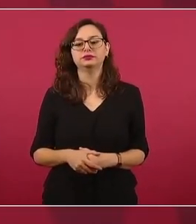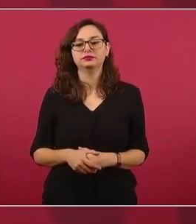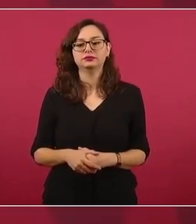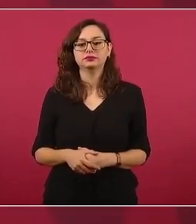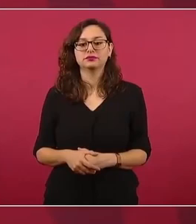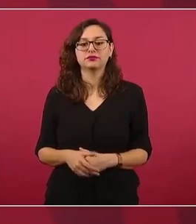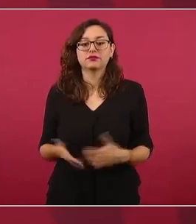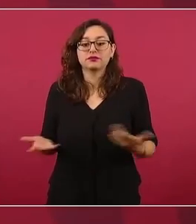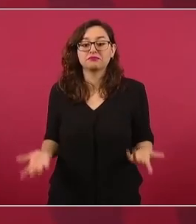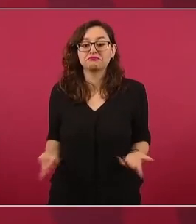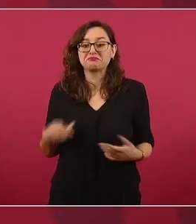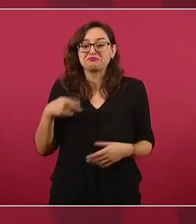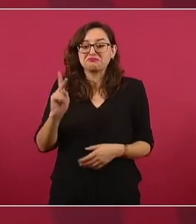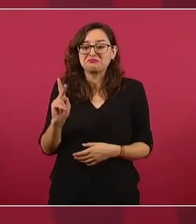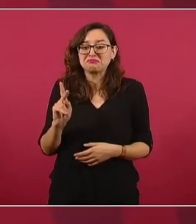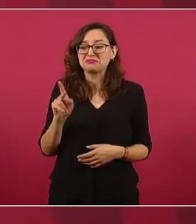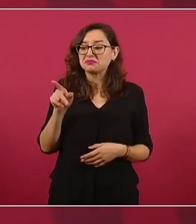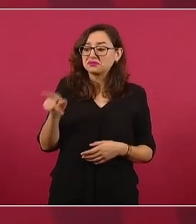¿qué pasó con Frena?